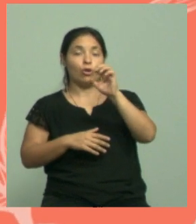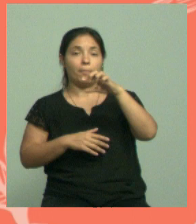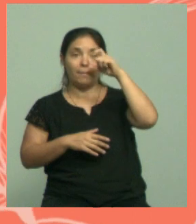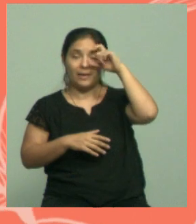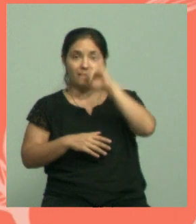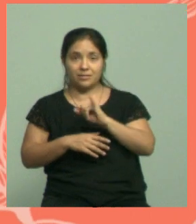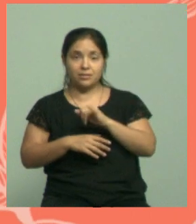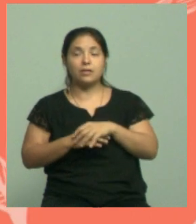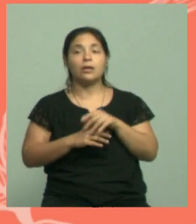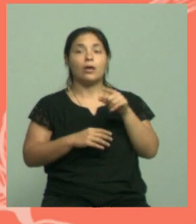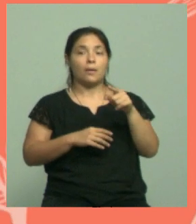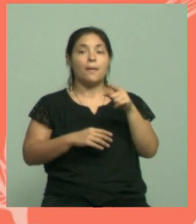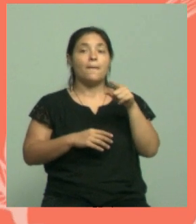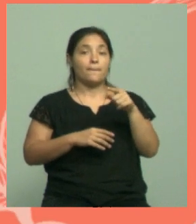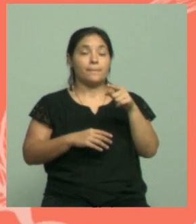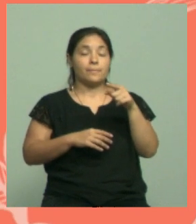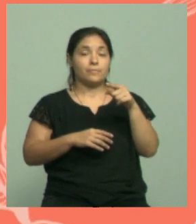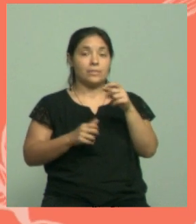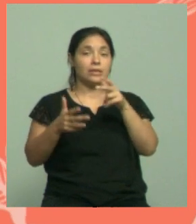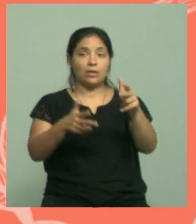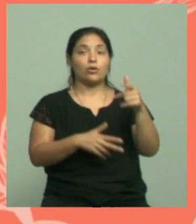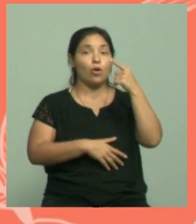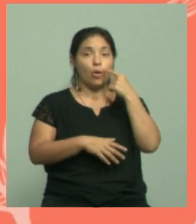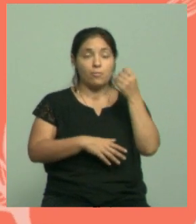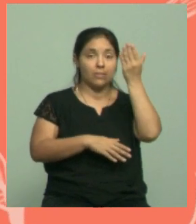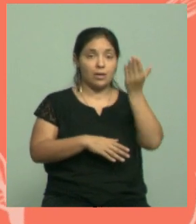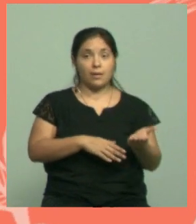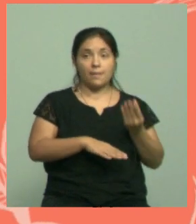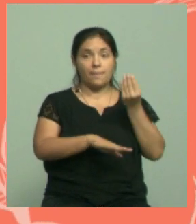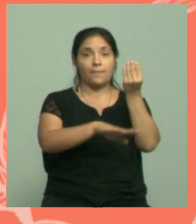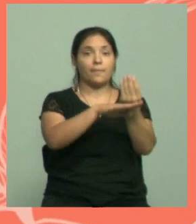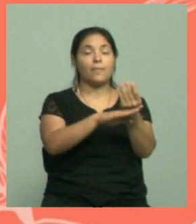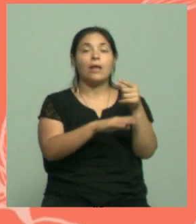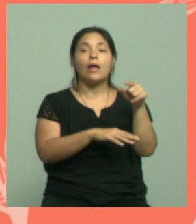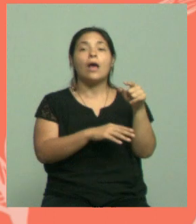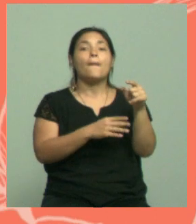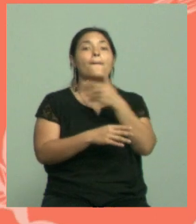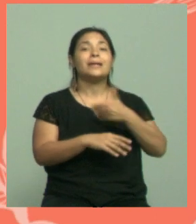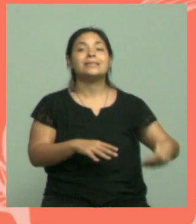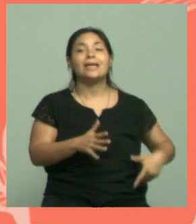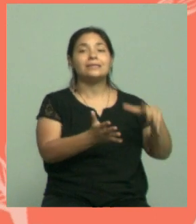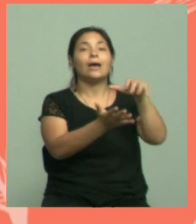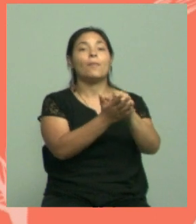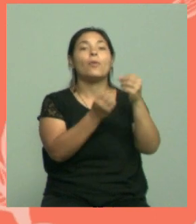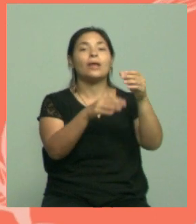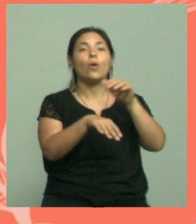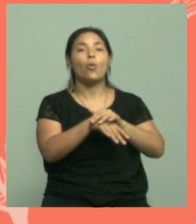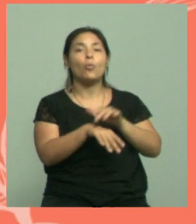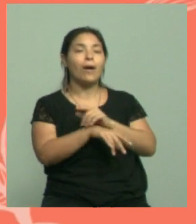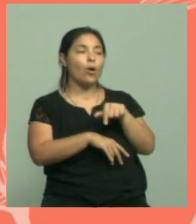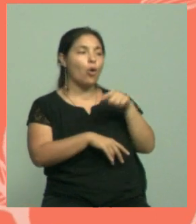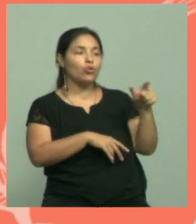de que Noboa había llegado a la presidencia por causa de que habían asesinado a Villavicencio. Recordemos que fue el candidato